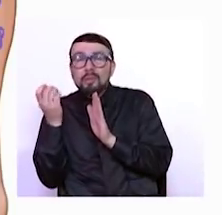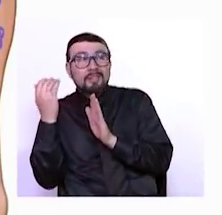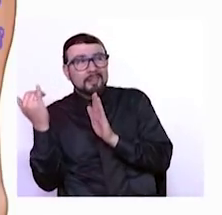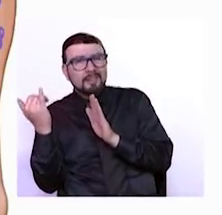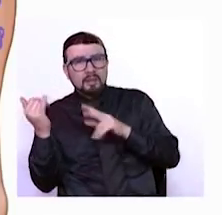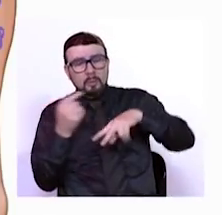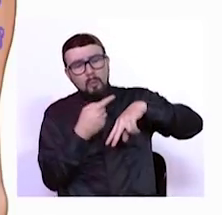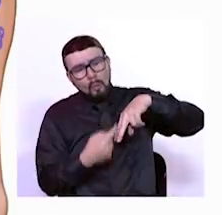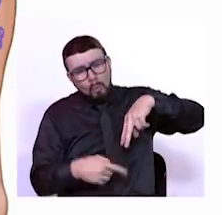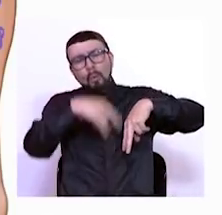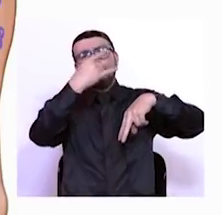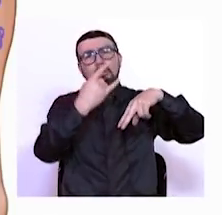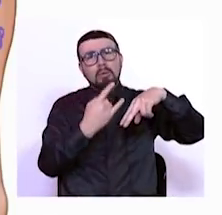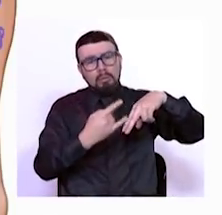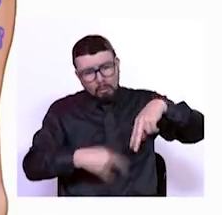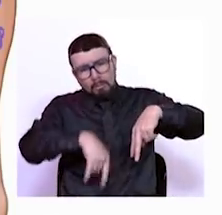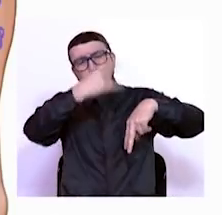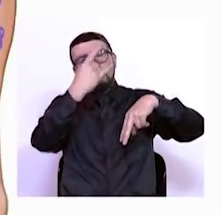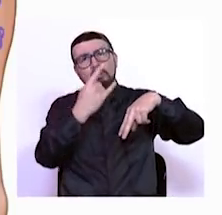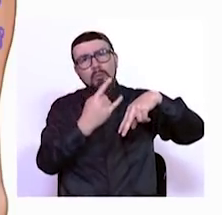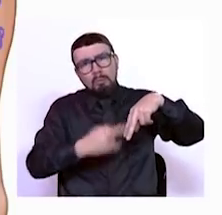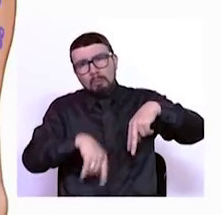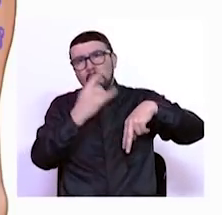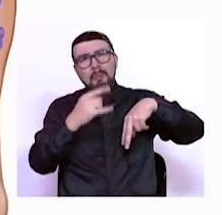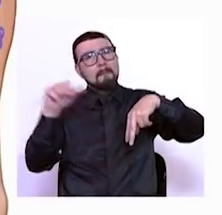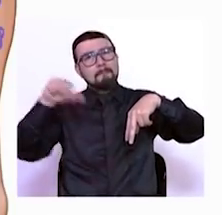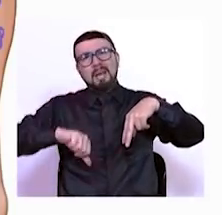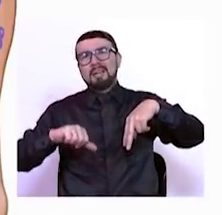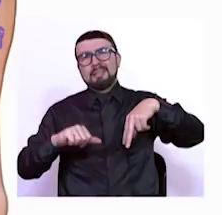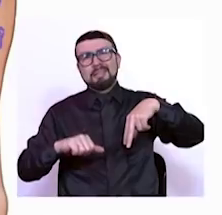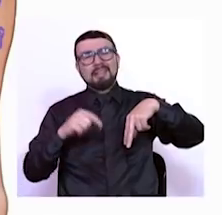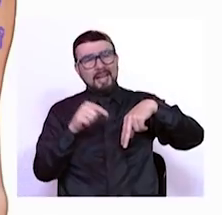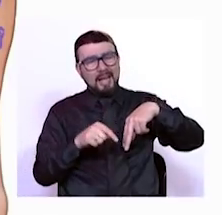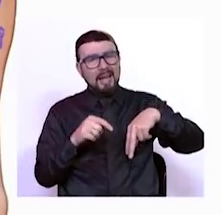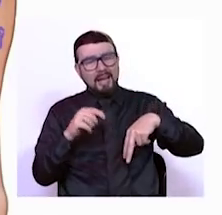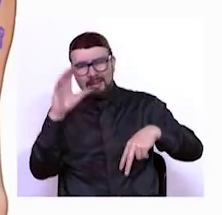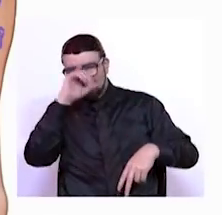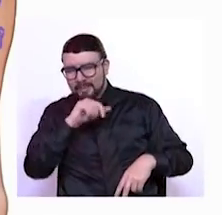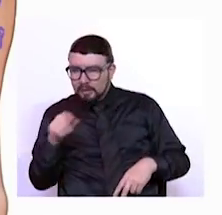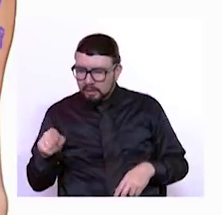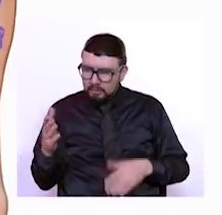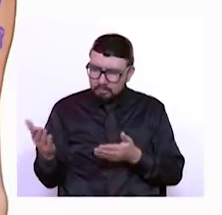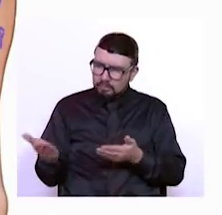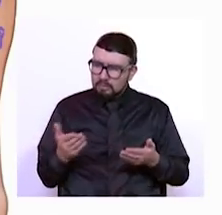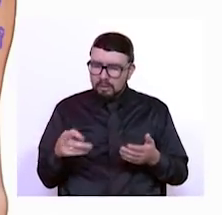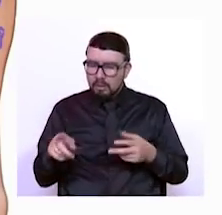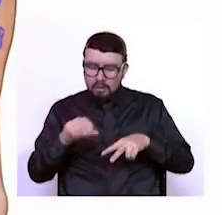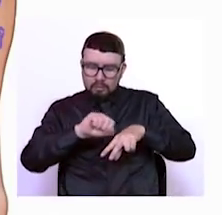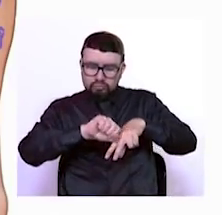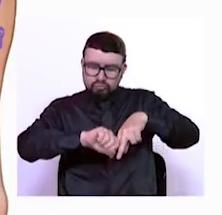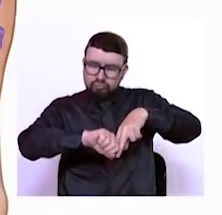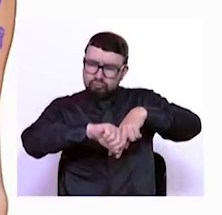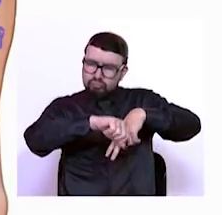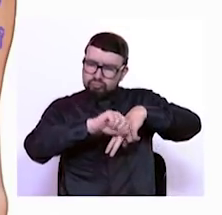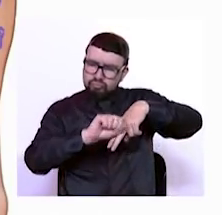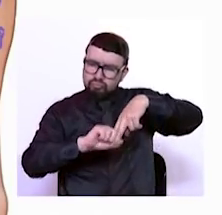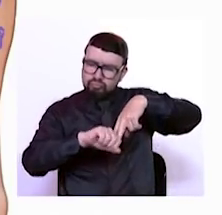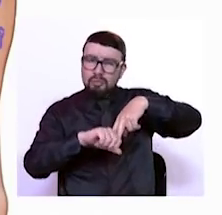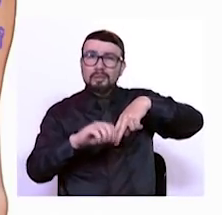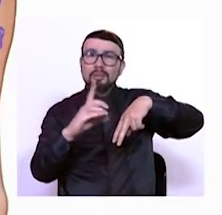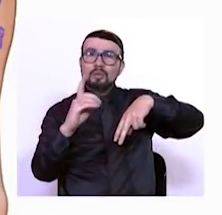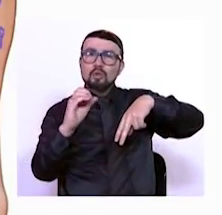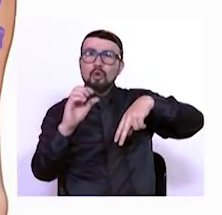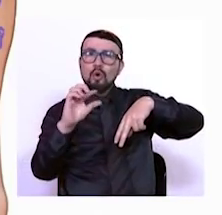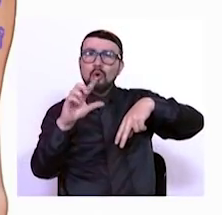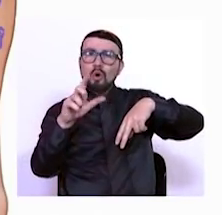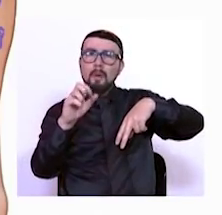es el famoso reflujo venoso que podemos encontrar cuando hacemos un examen que se denomina el Doppler venoso